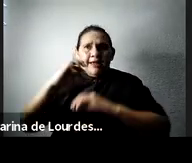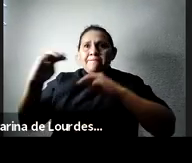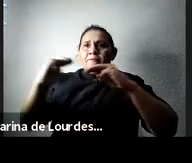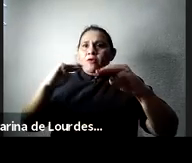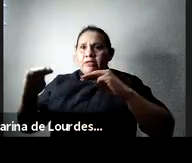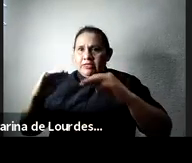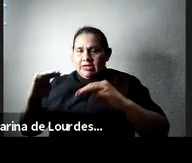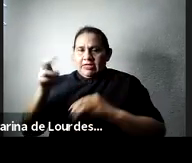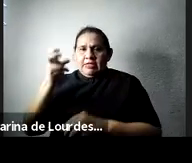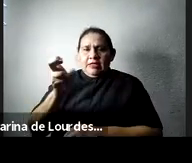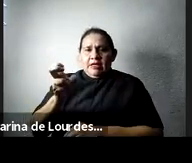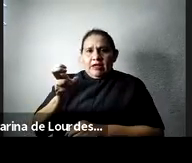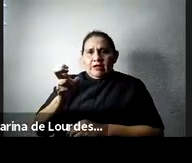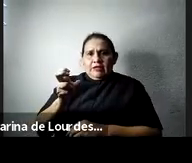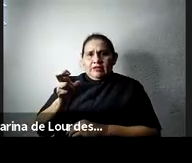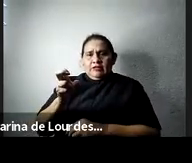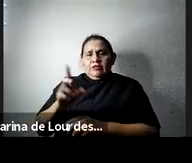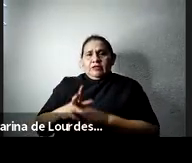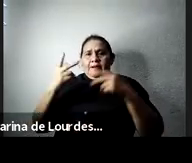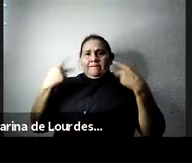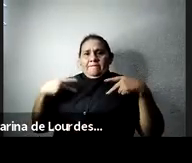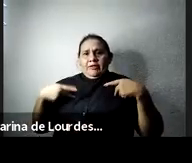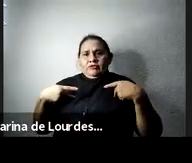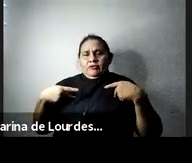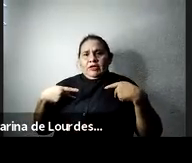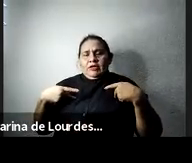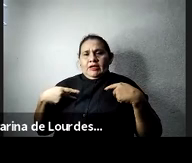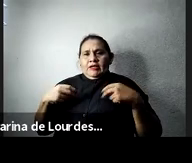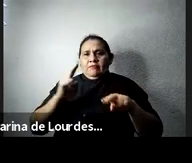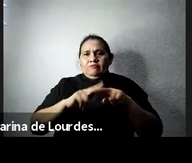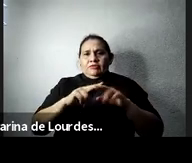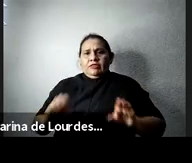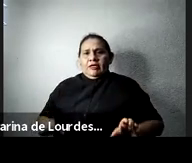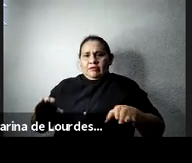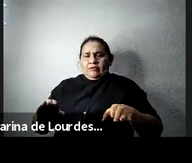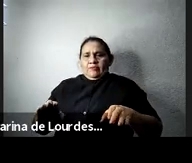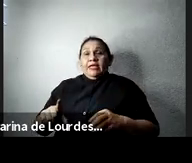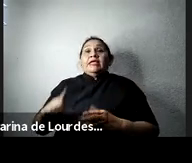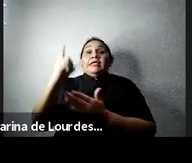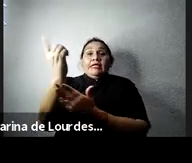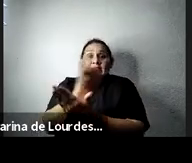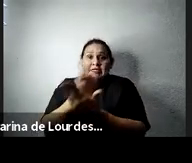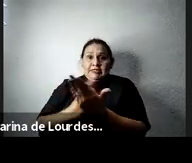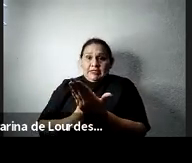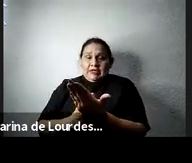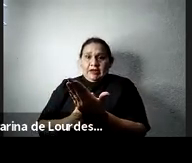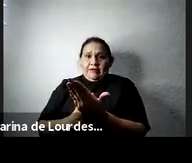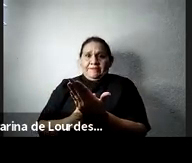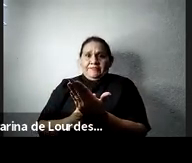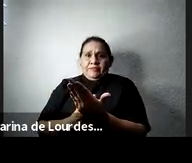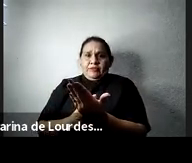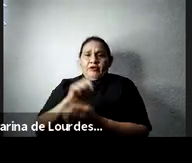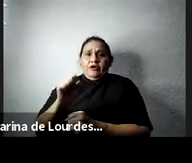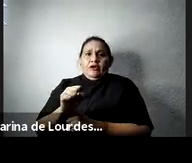¿no? De esa persona usuaria de silla de ruedas y diseñar de acuerdo a